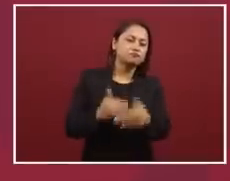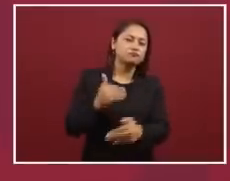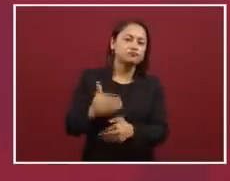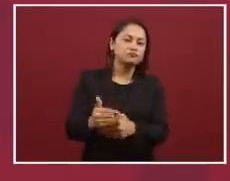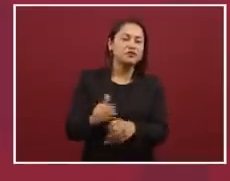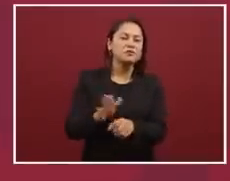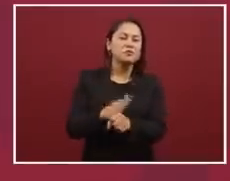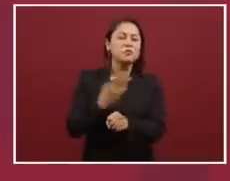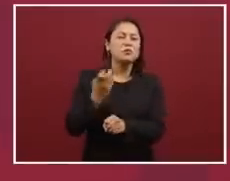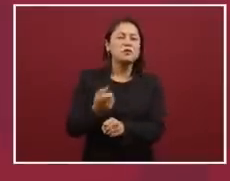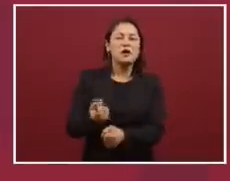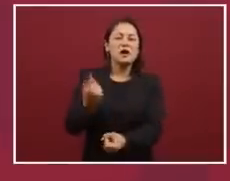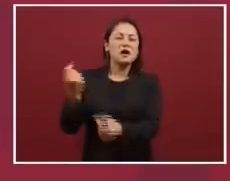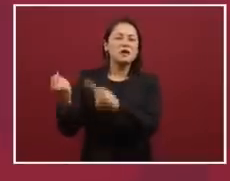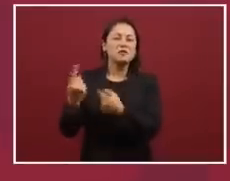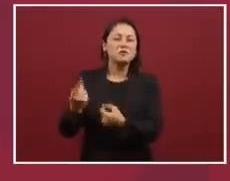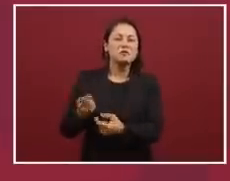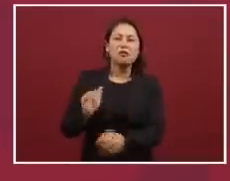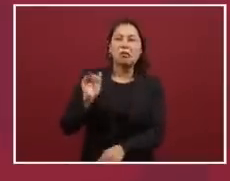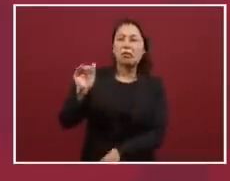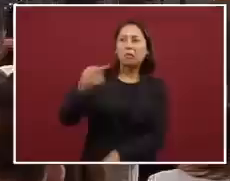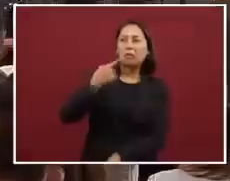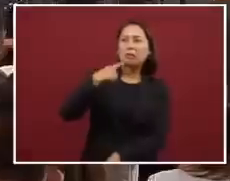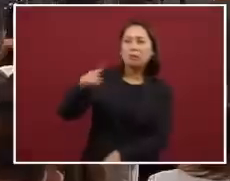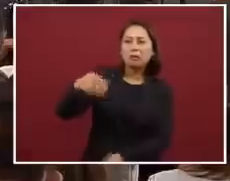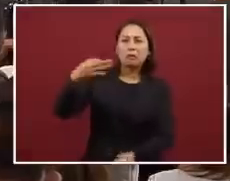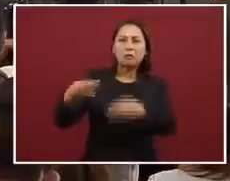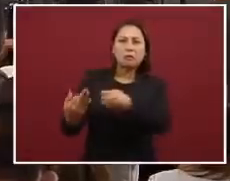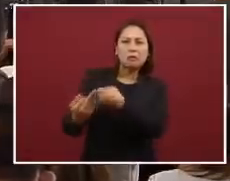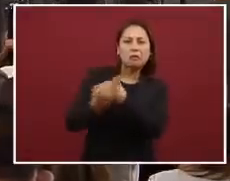hiciéramos ninguna obra, quisieran